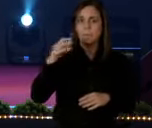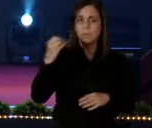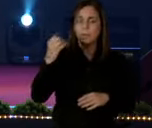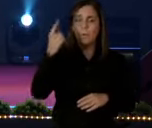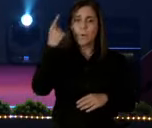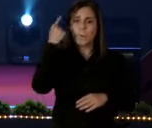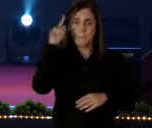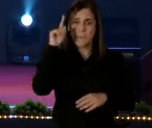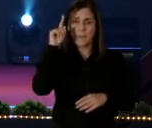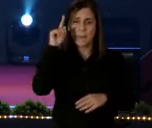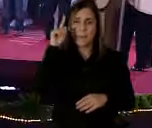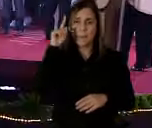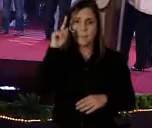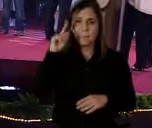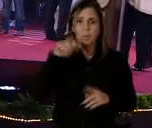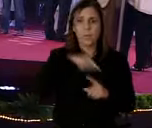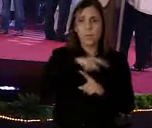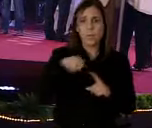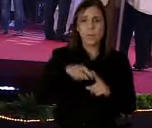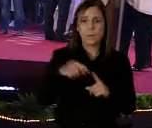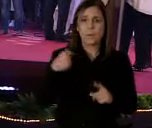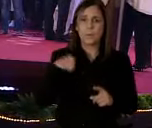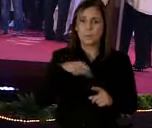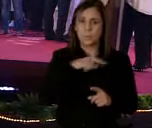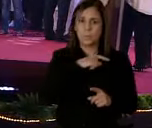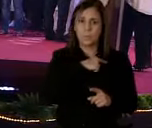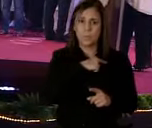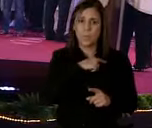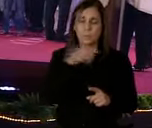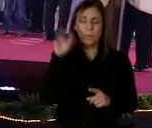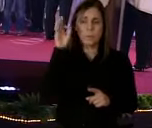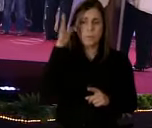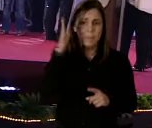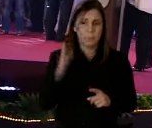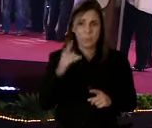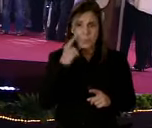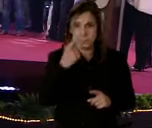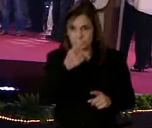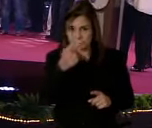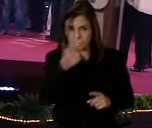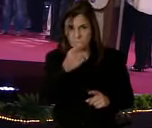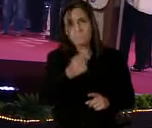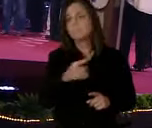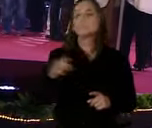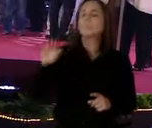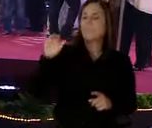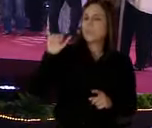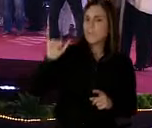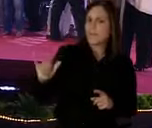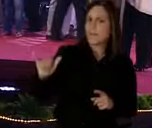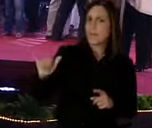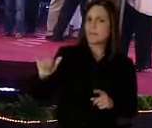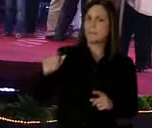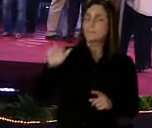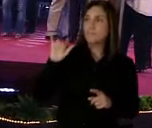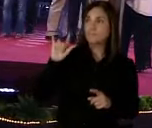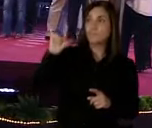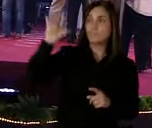por breve tiempo cerca de la Clínica Mayo, porque era necesario que estuvieran allí para que ella pudiera ser el número uno en la lista